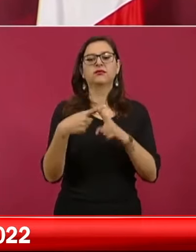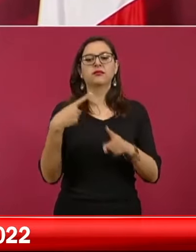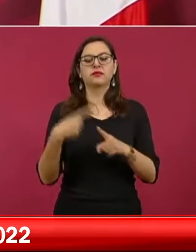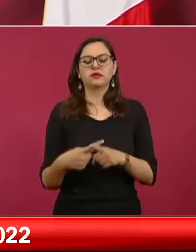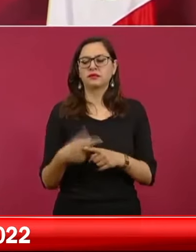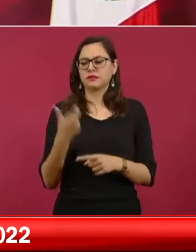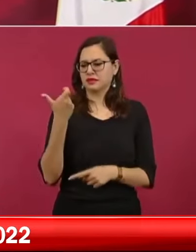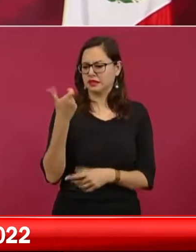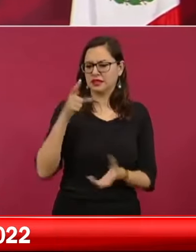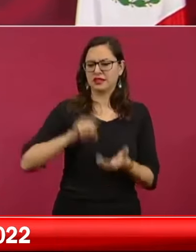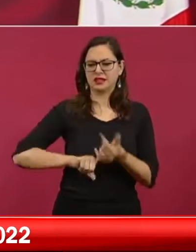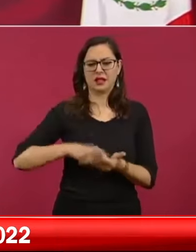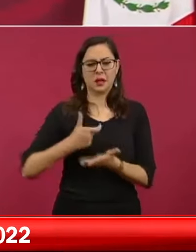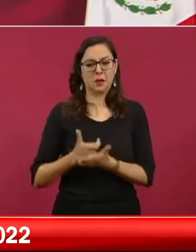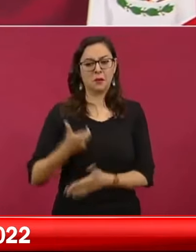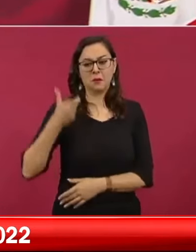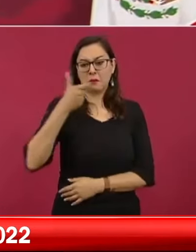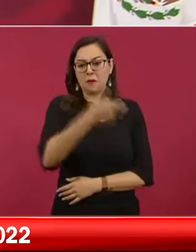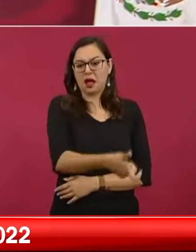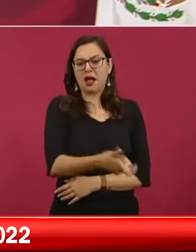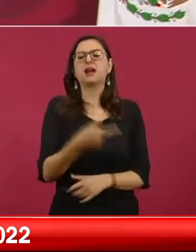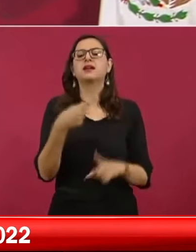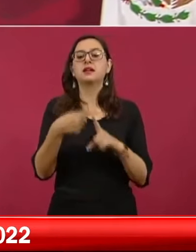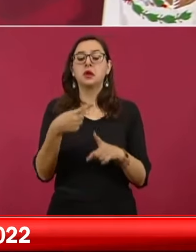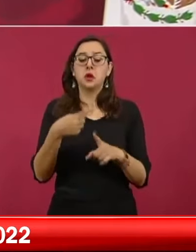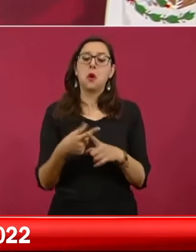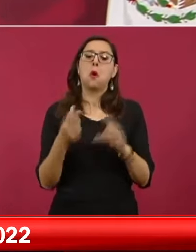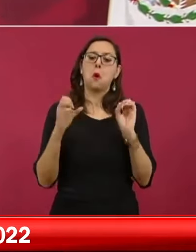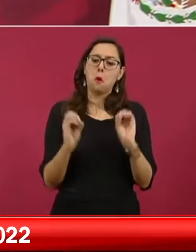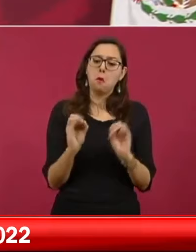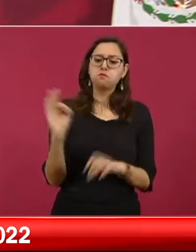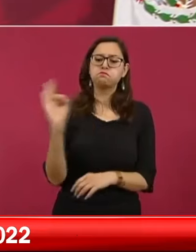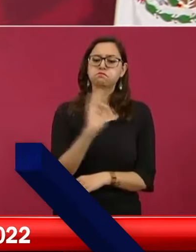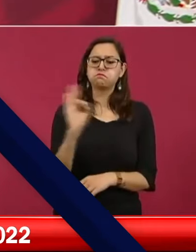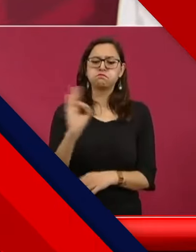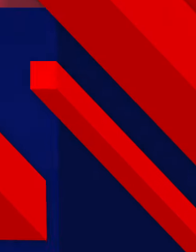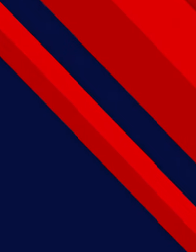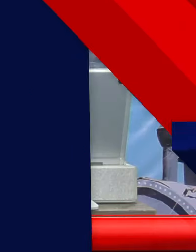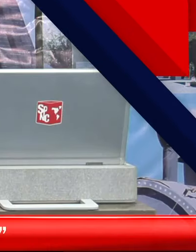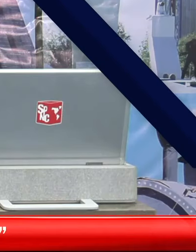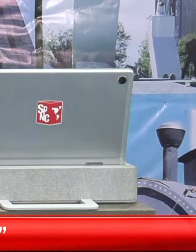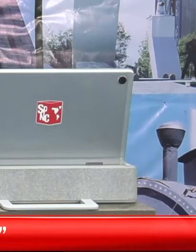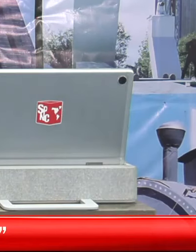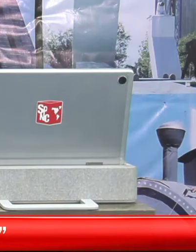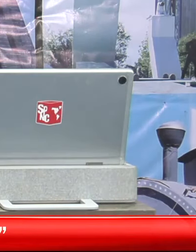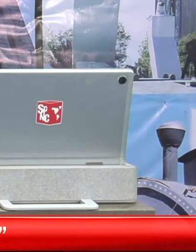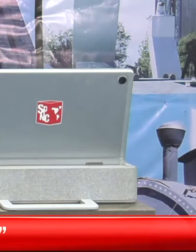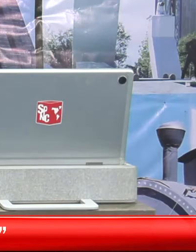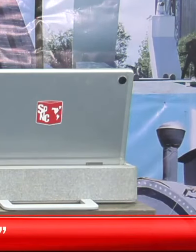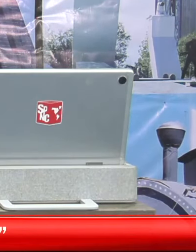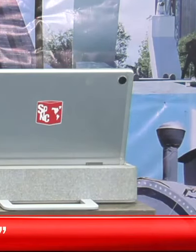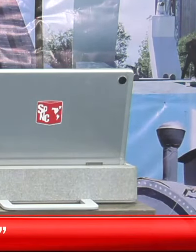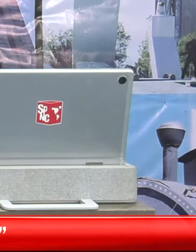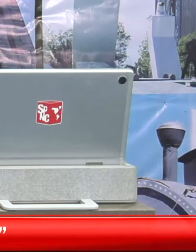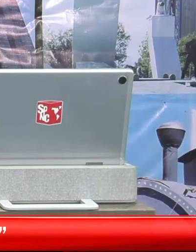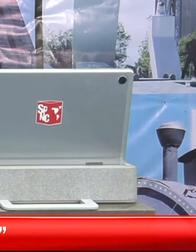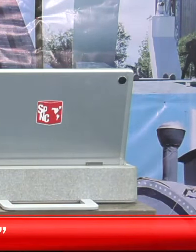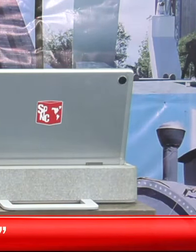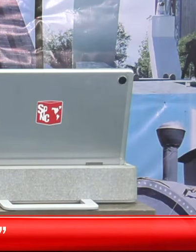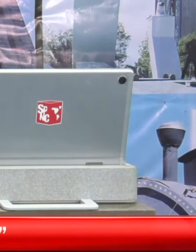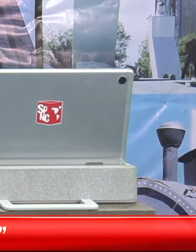pagado también hay esa posibilidad que les hayan pagado esto está bueno